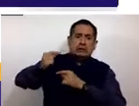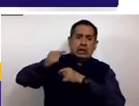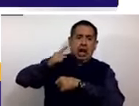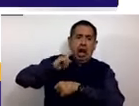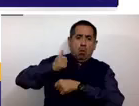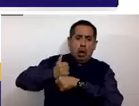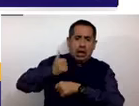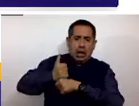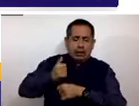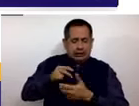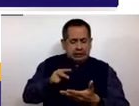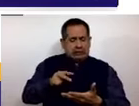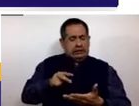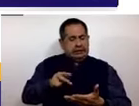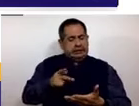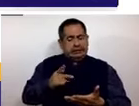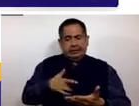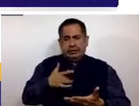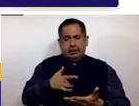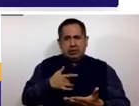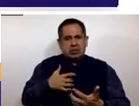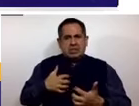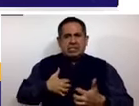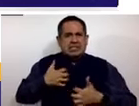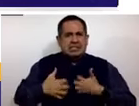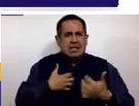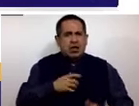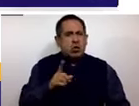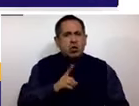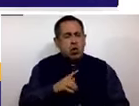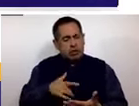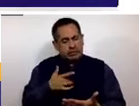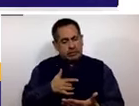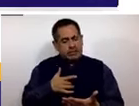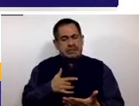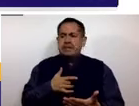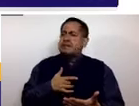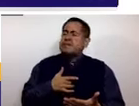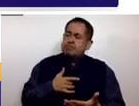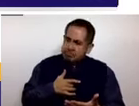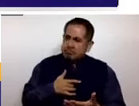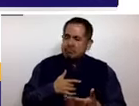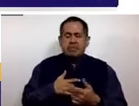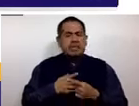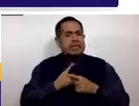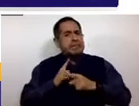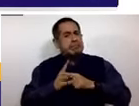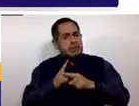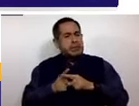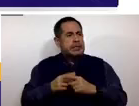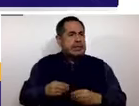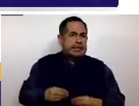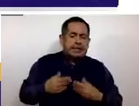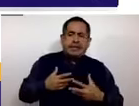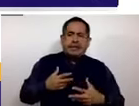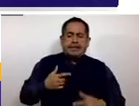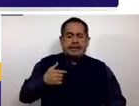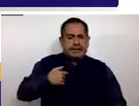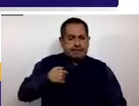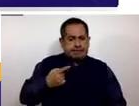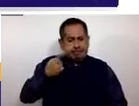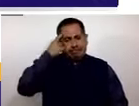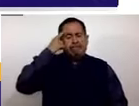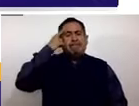sentimiento agradable, no de enojo, sino de motivación. ¿Sí me explico? De hacerte consciente de esa